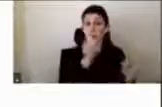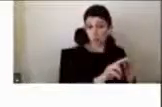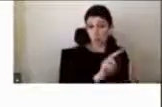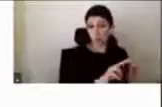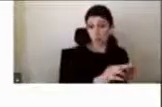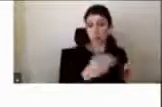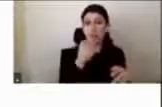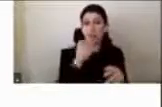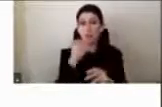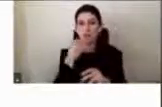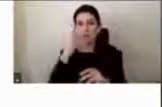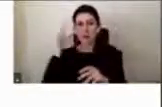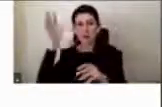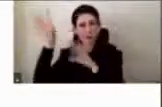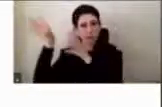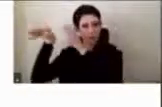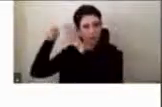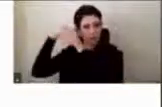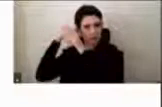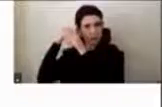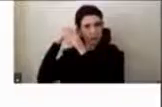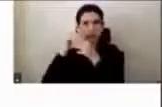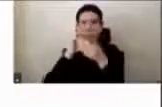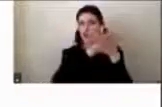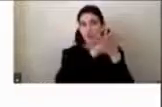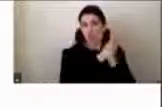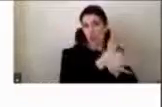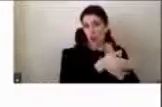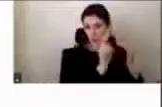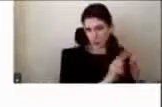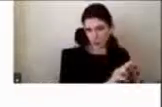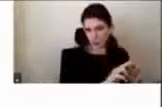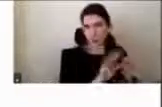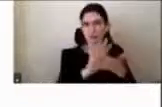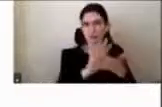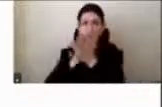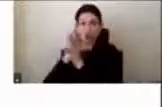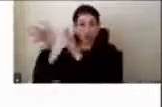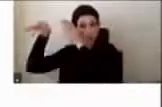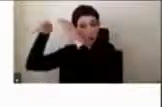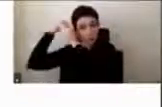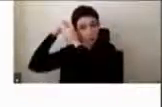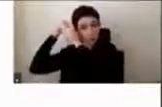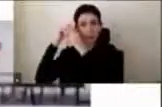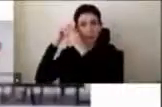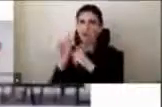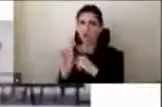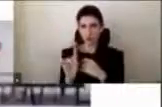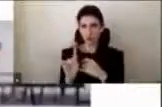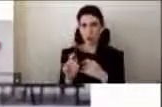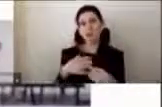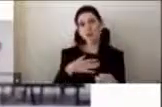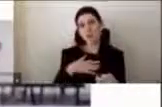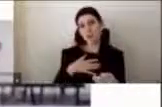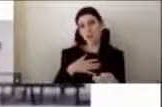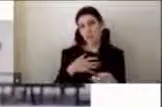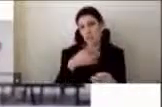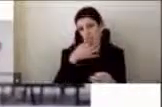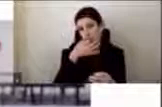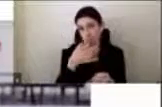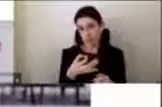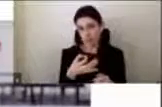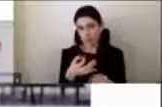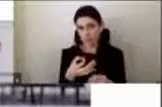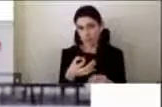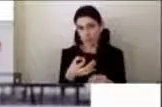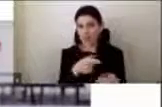es total y únicamente práctico, ni total y únicamente representacional. Sin embargo, me gustaría puntualizar un poco en esto. O sea, lo práctico, lo